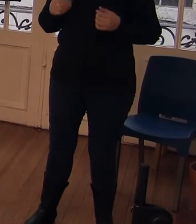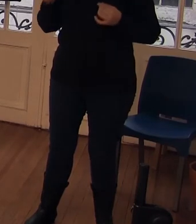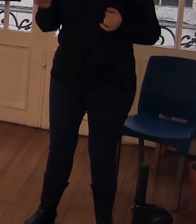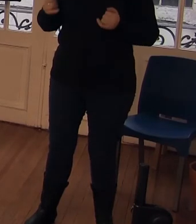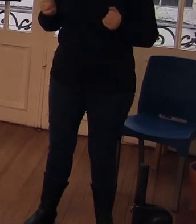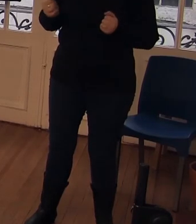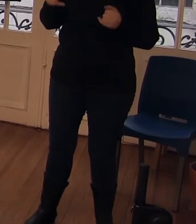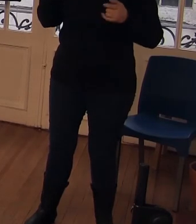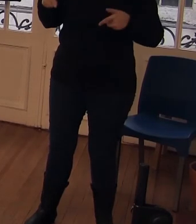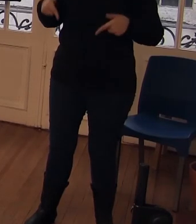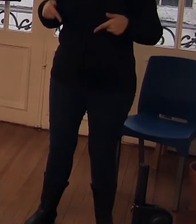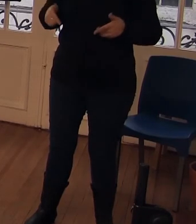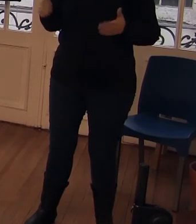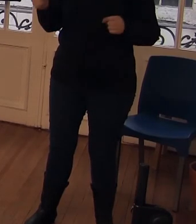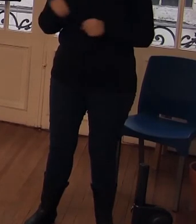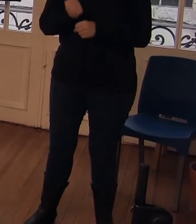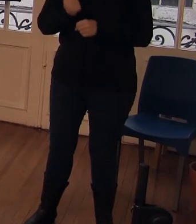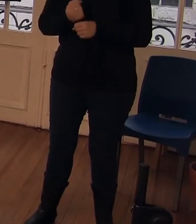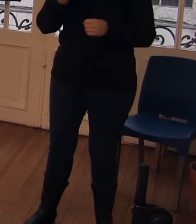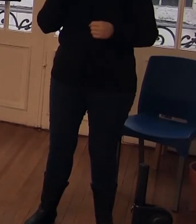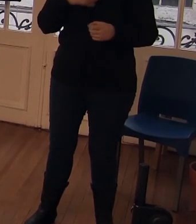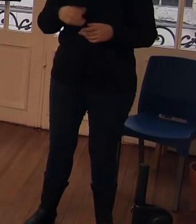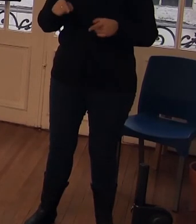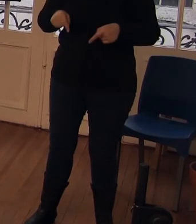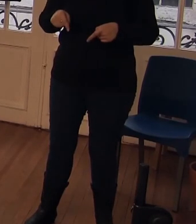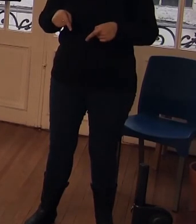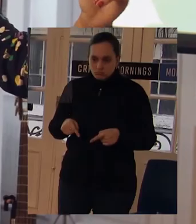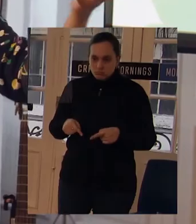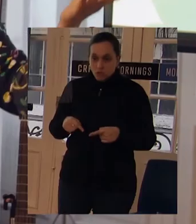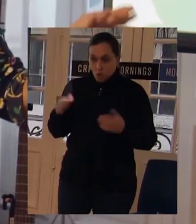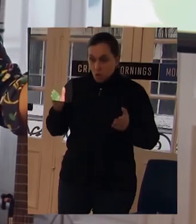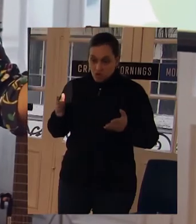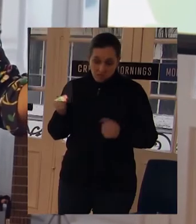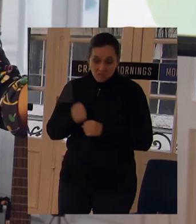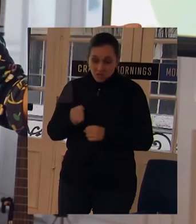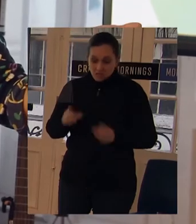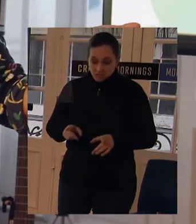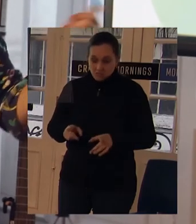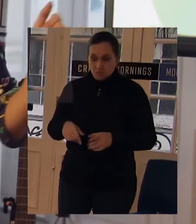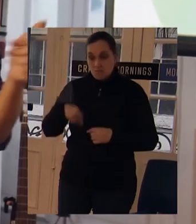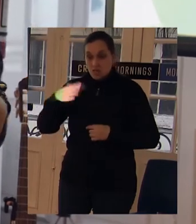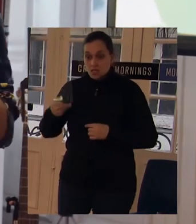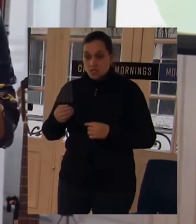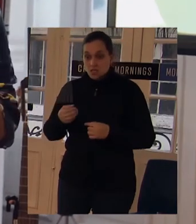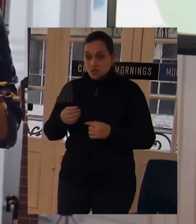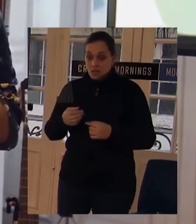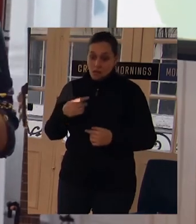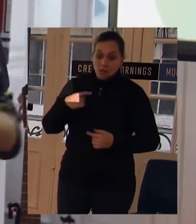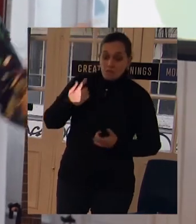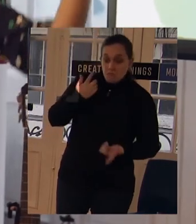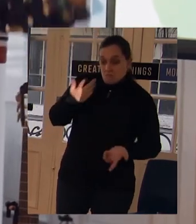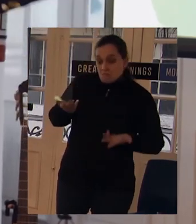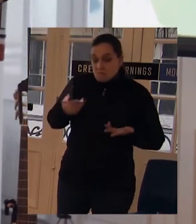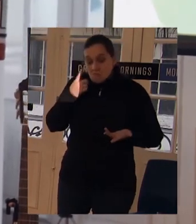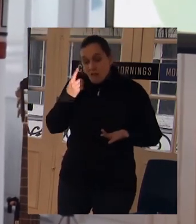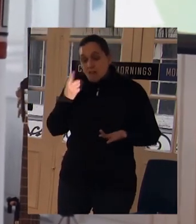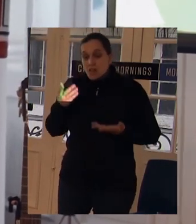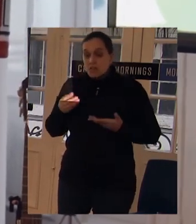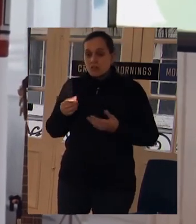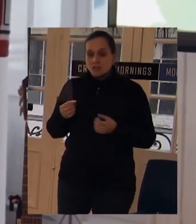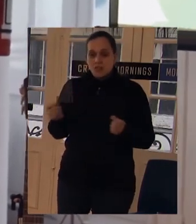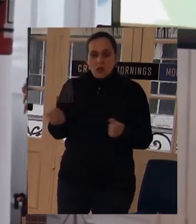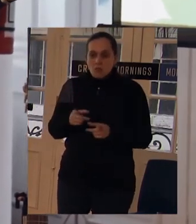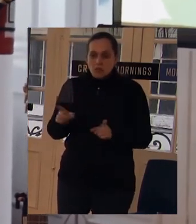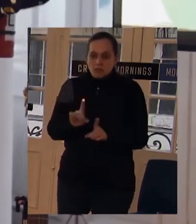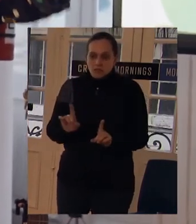mejor versión de Tati hoy y lo mejor que puede dar hoy. Y está. Y mañana vemos. Y no es perfecta y jamás va